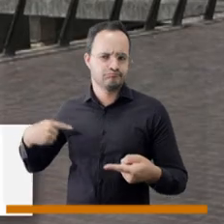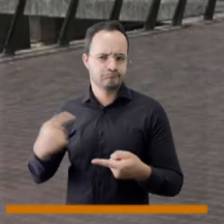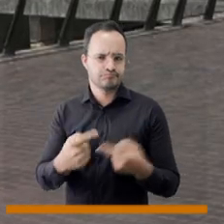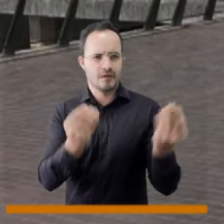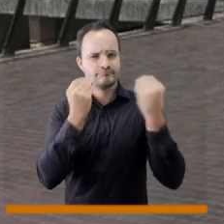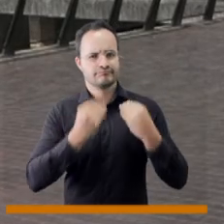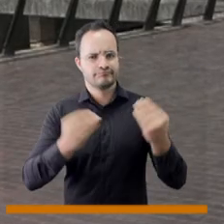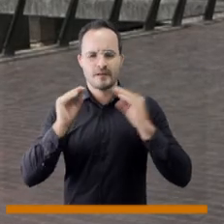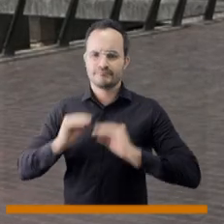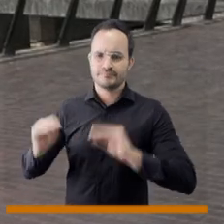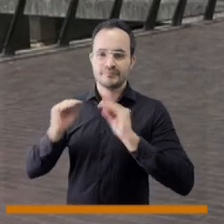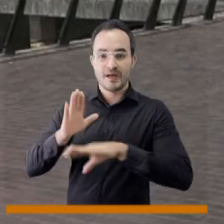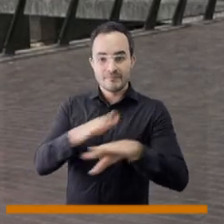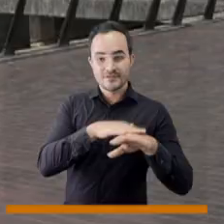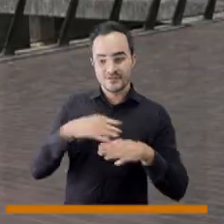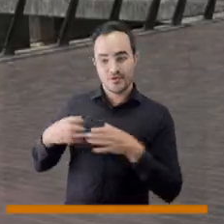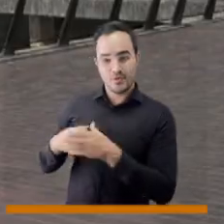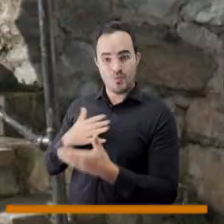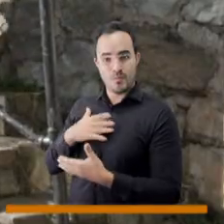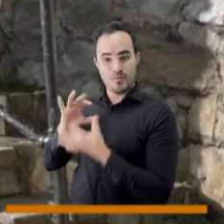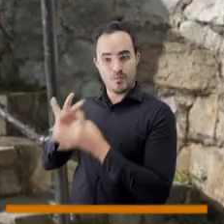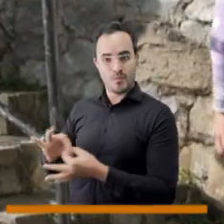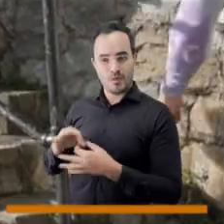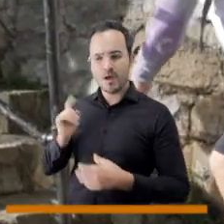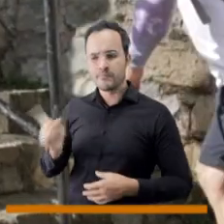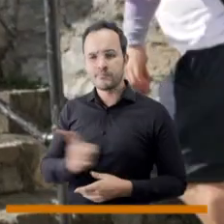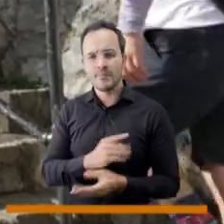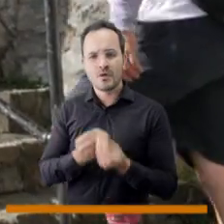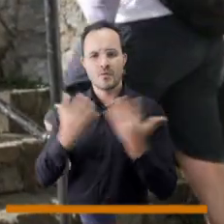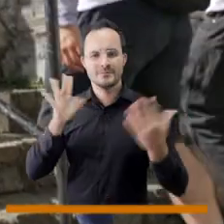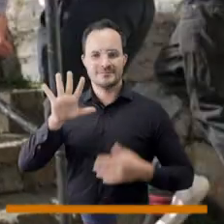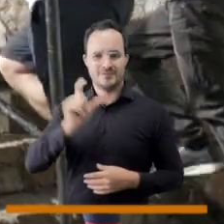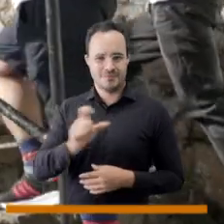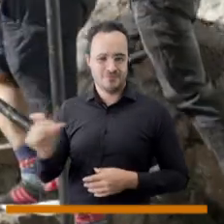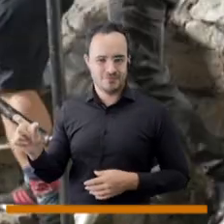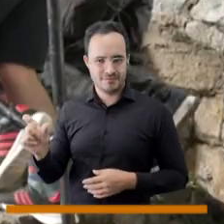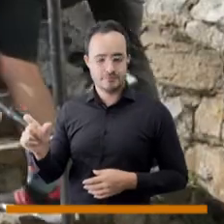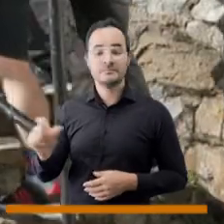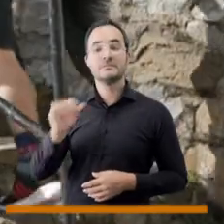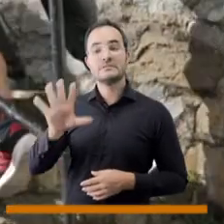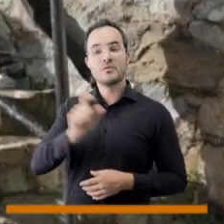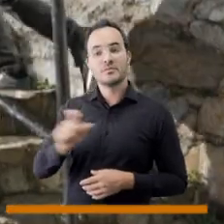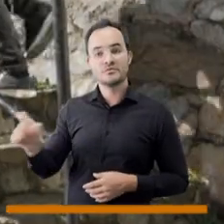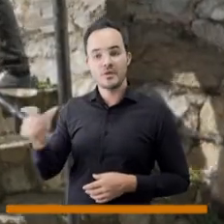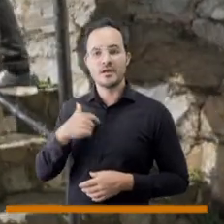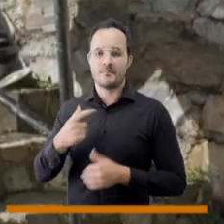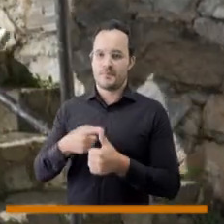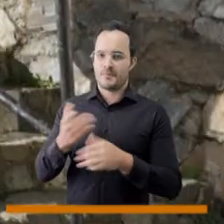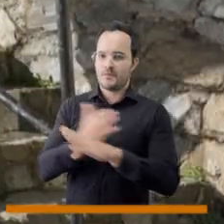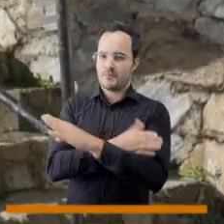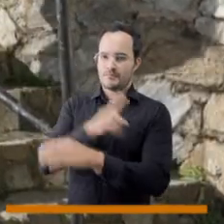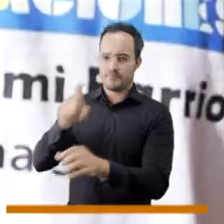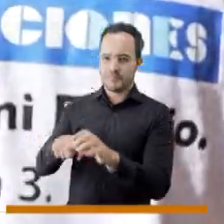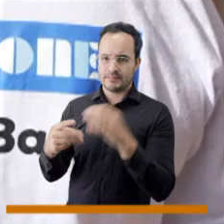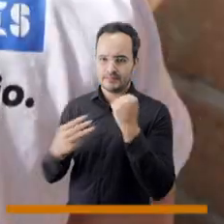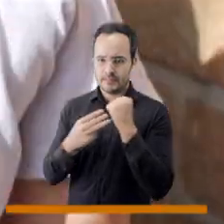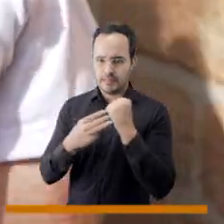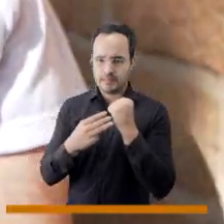capacitaciones. Mi equipo cuenta en este momento con 5 integrantes, 5 personas que ingresamos al